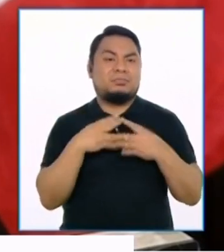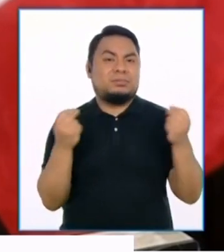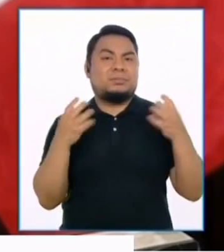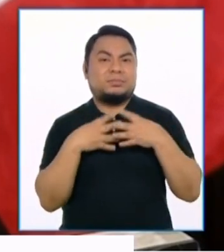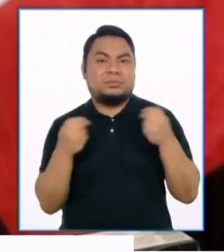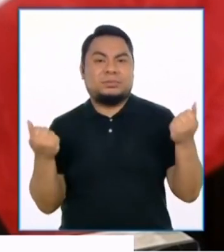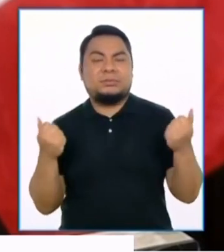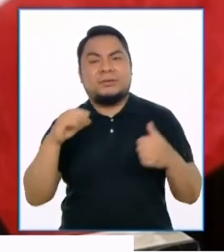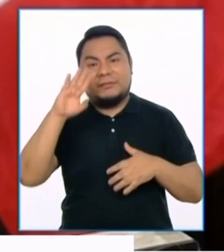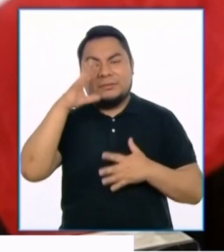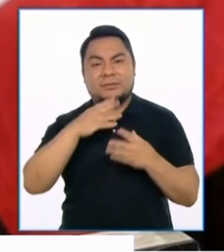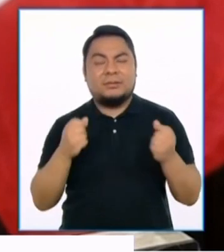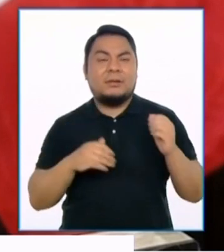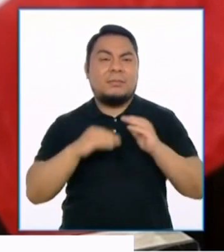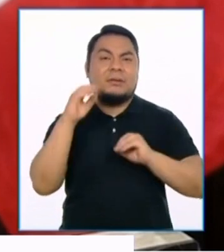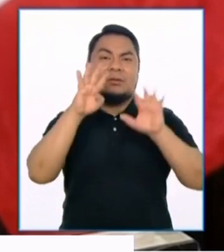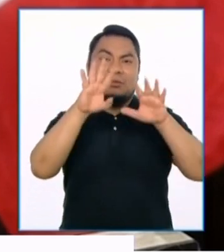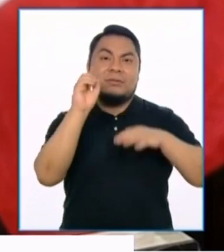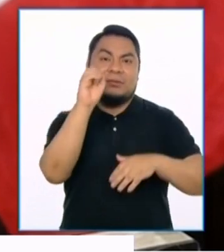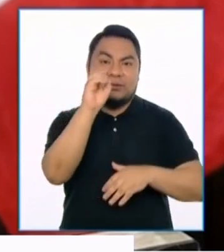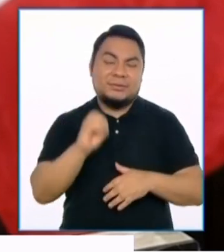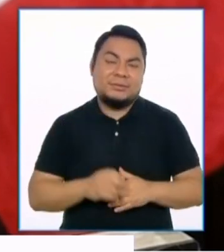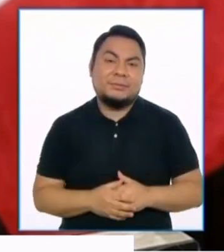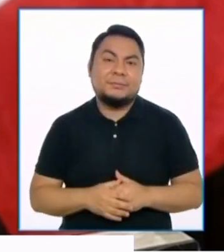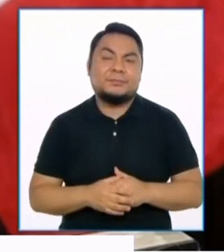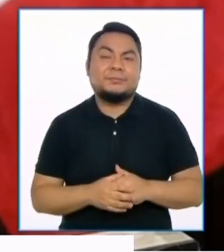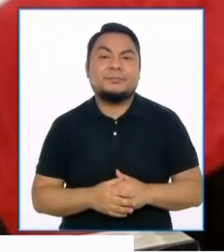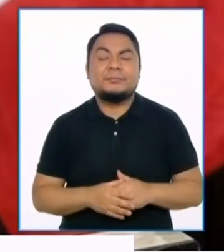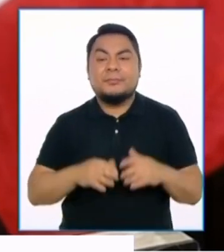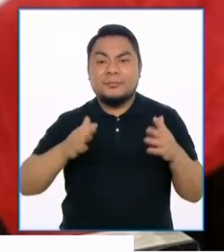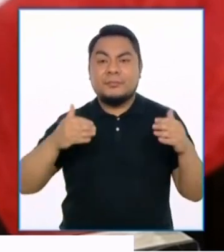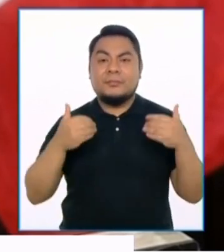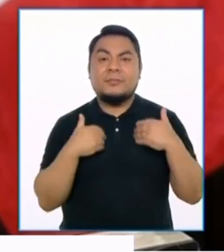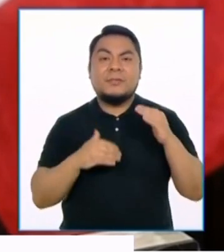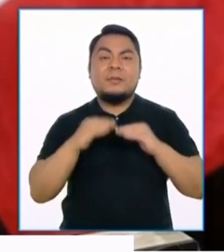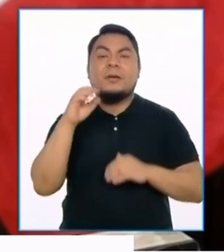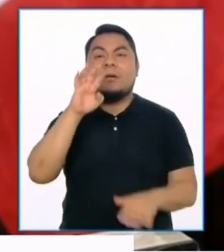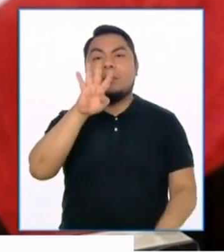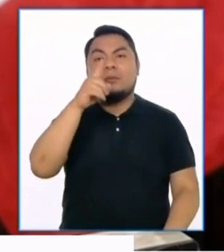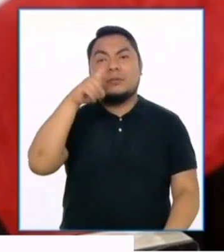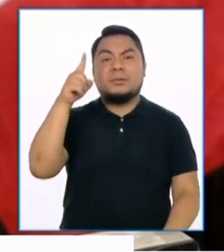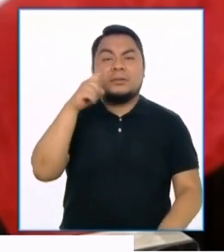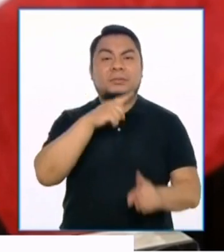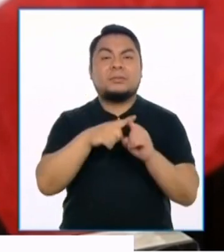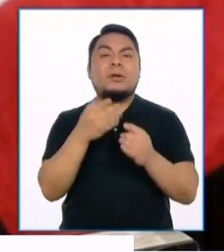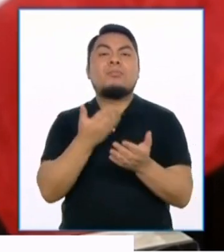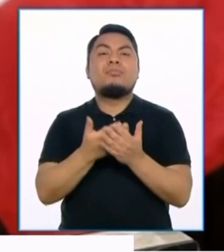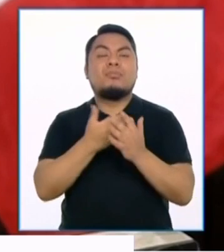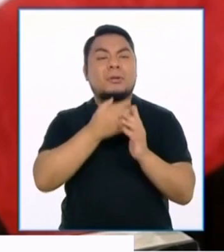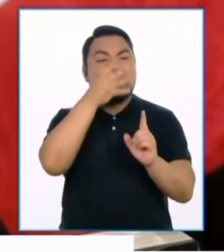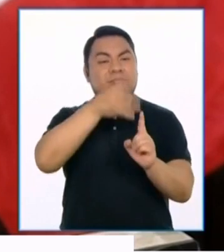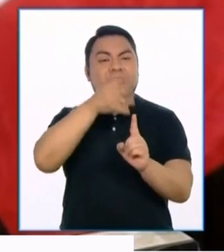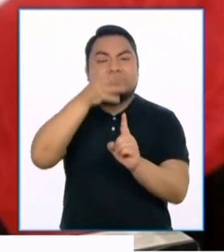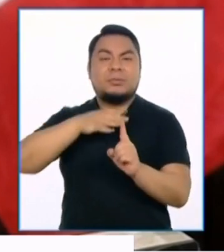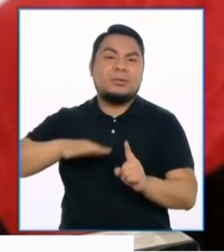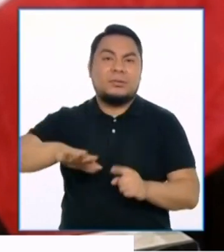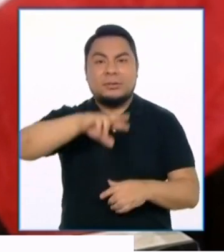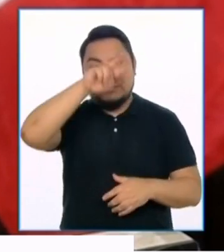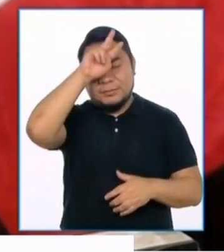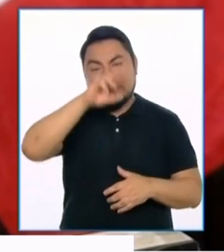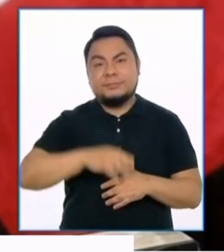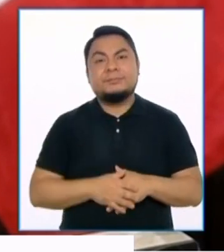ya superó la enfermedad, más del 90%. Y hemos hecho más de 4,5 millones de pruebas COVID en el